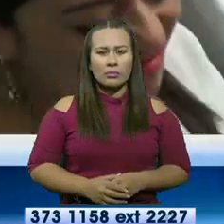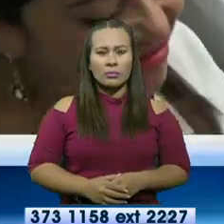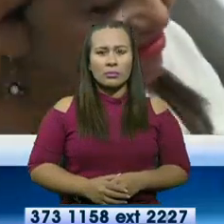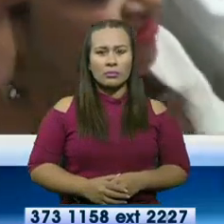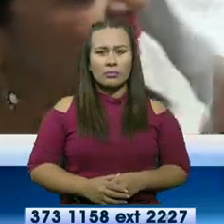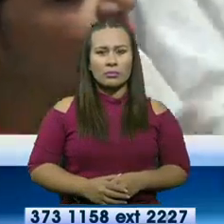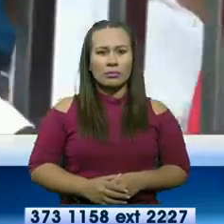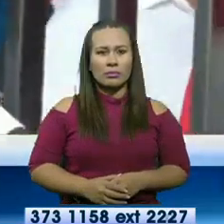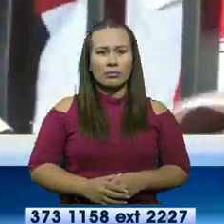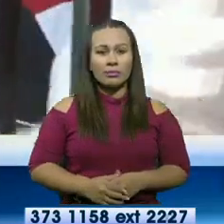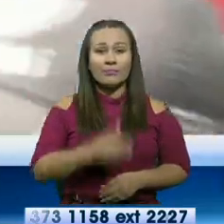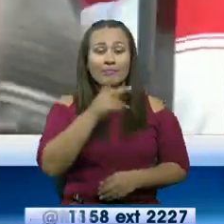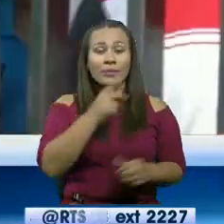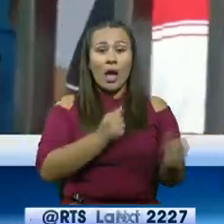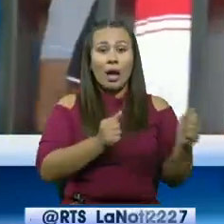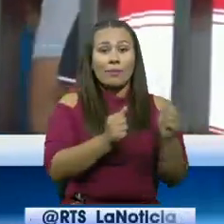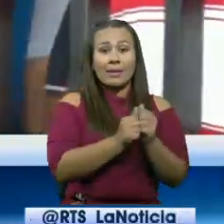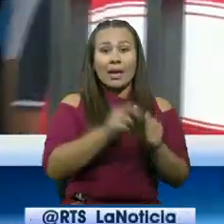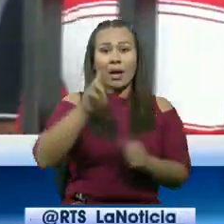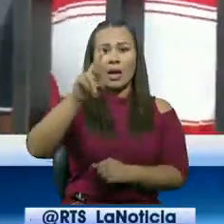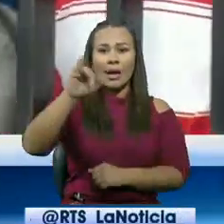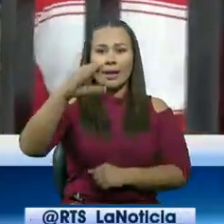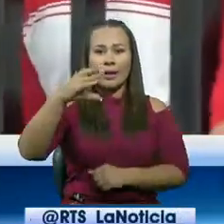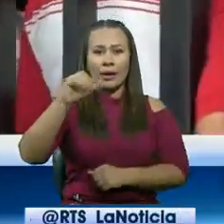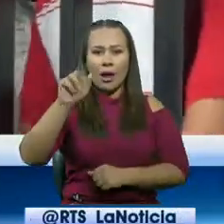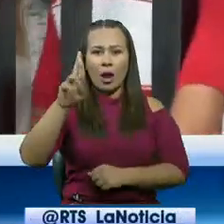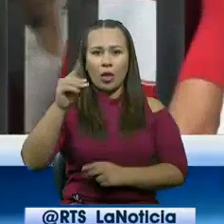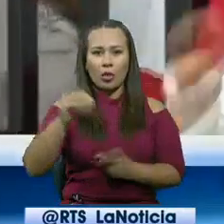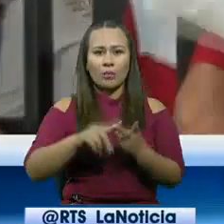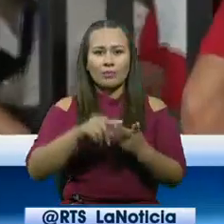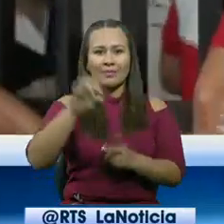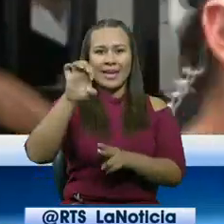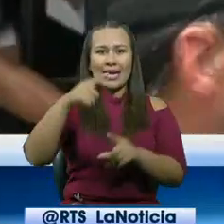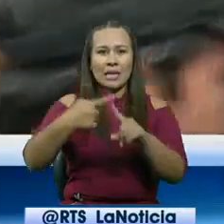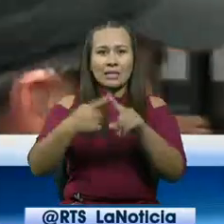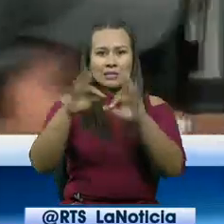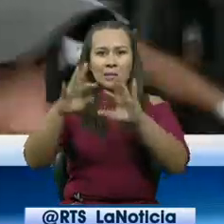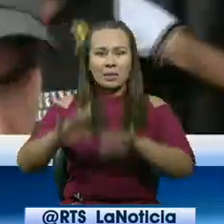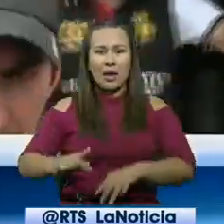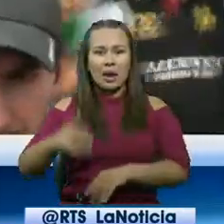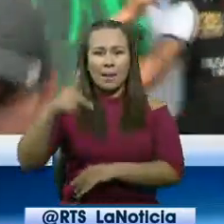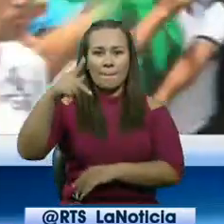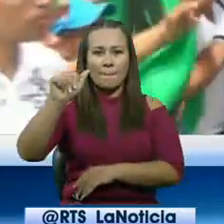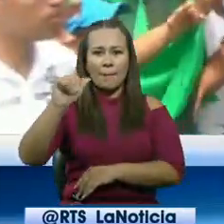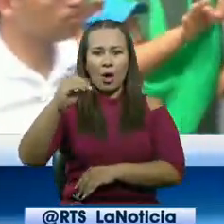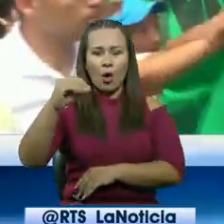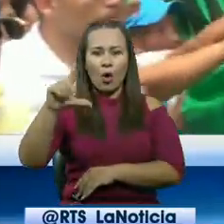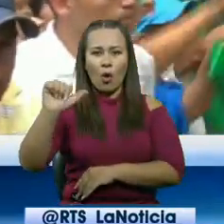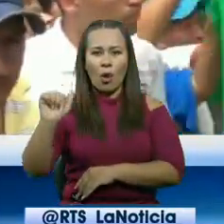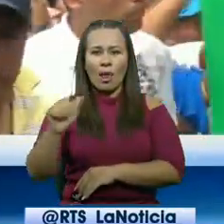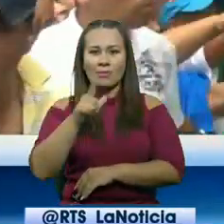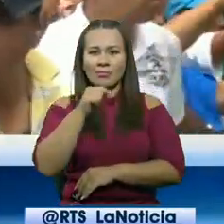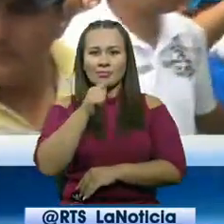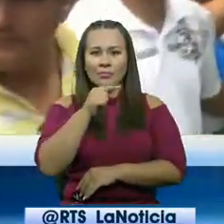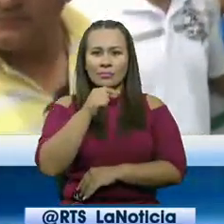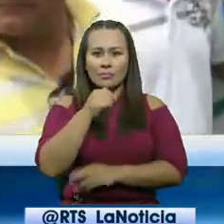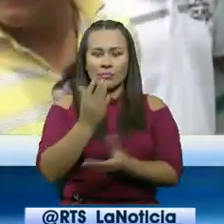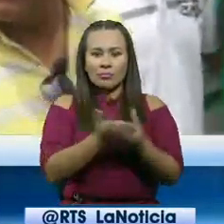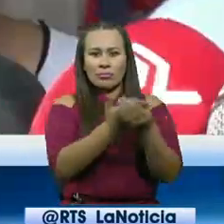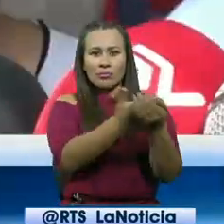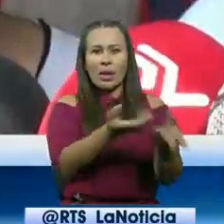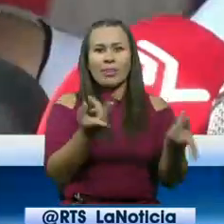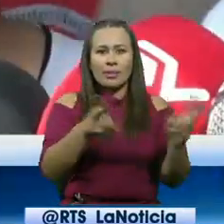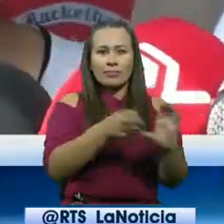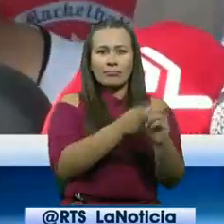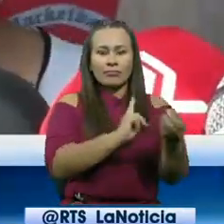Lo hizo acompañado del ex canciller Ricardo Patiño, la ex secretaria de la política Paola Pavón, quienes también presentaron su